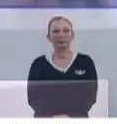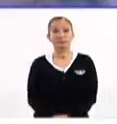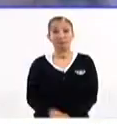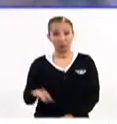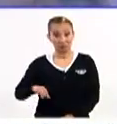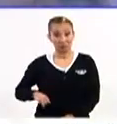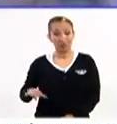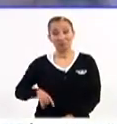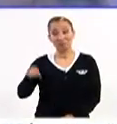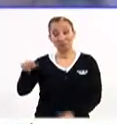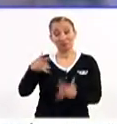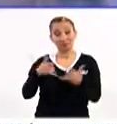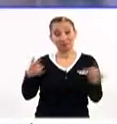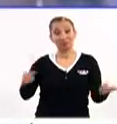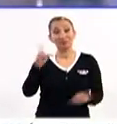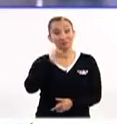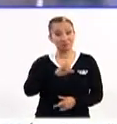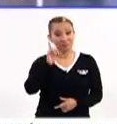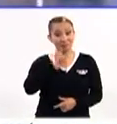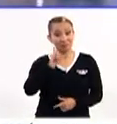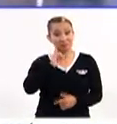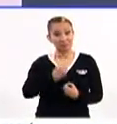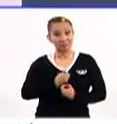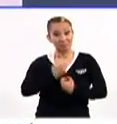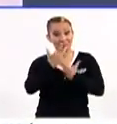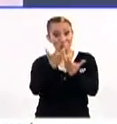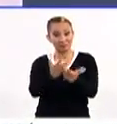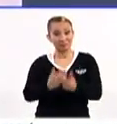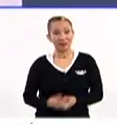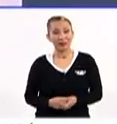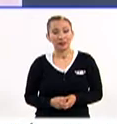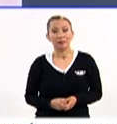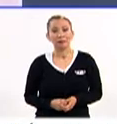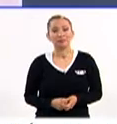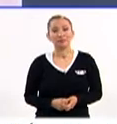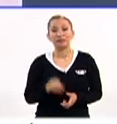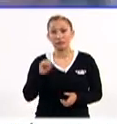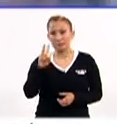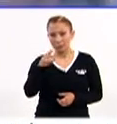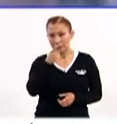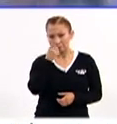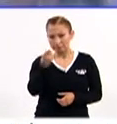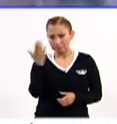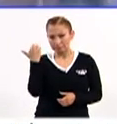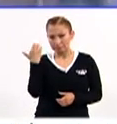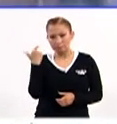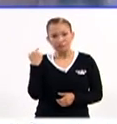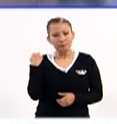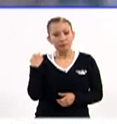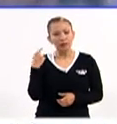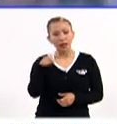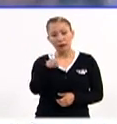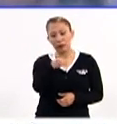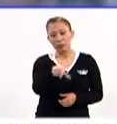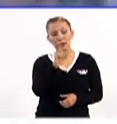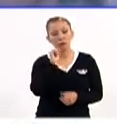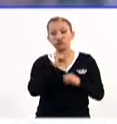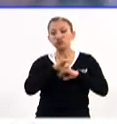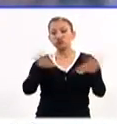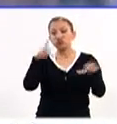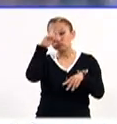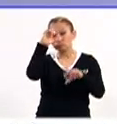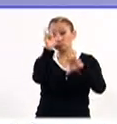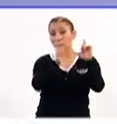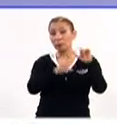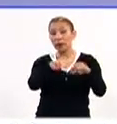Pues muy interesante la historia de esta poeta. Así es, Ana Cris, te comentaba que ella está haciendo eco a nivel